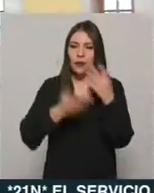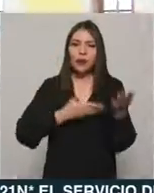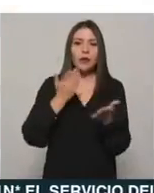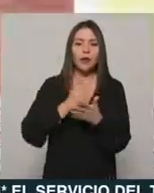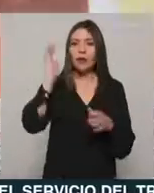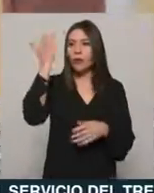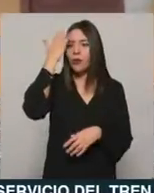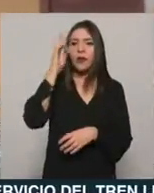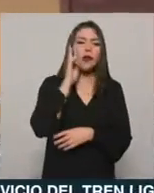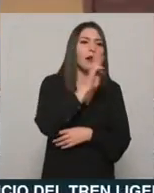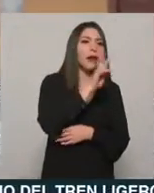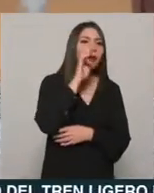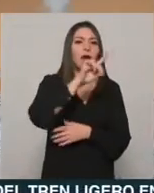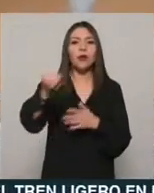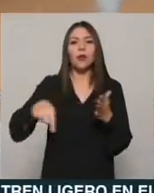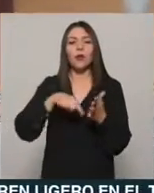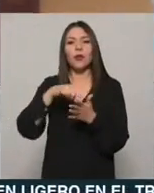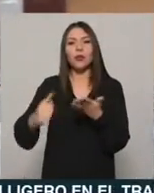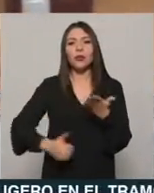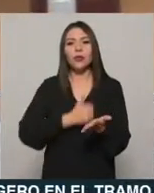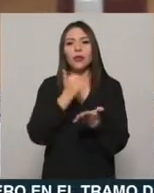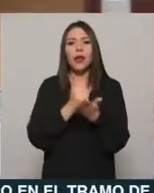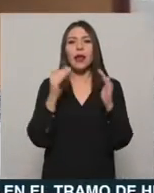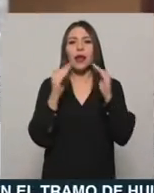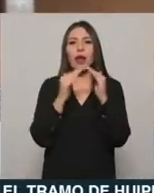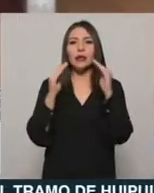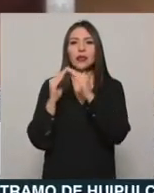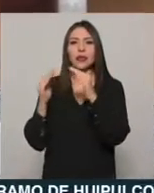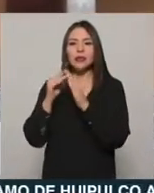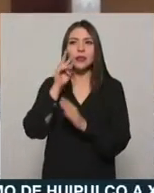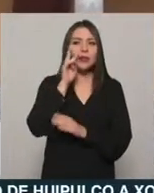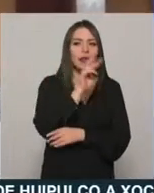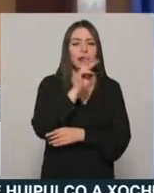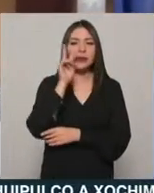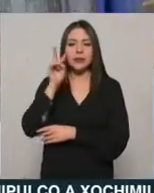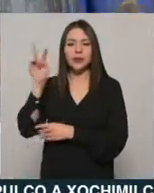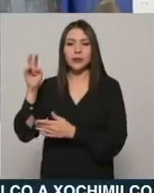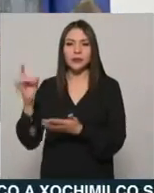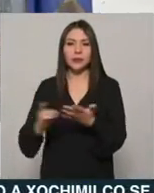descubrir espacios de la capital de casa en casa. Imágenes, Javier